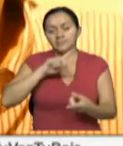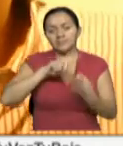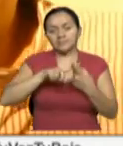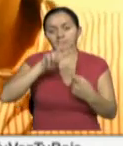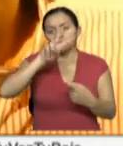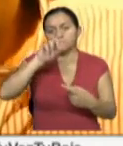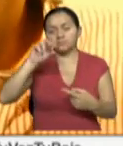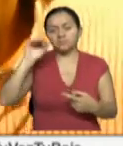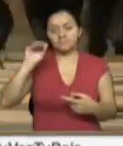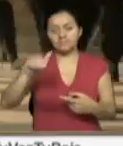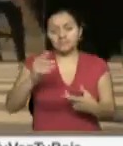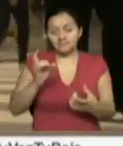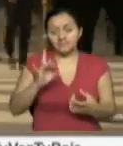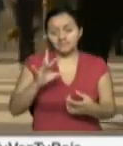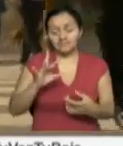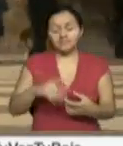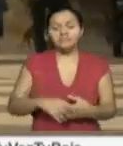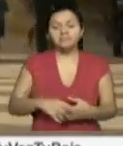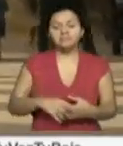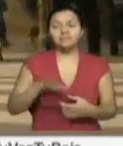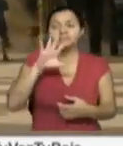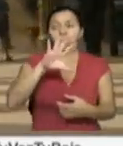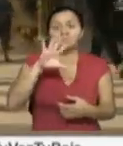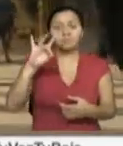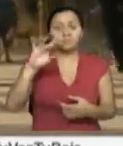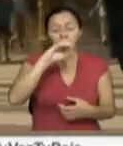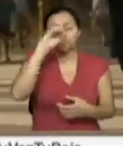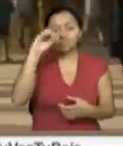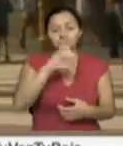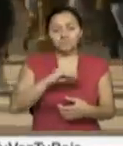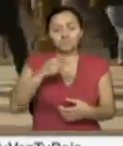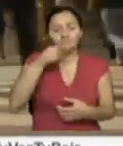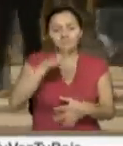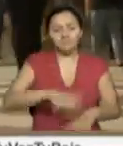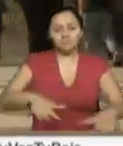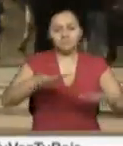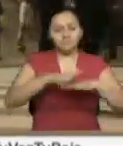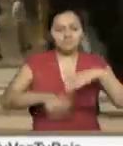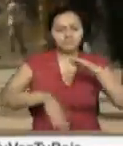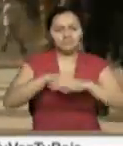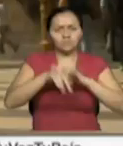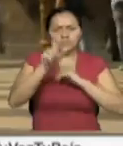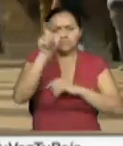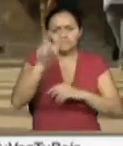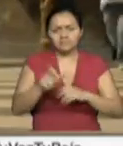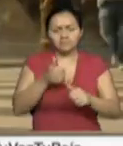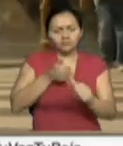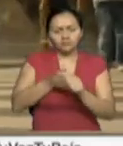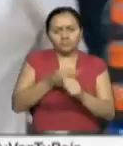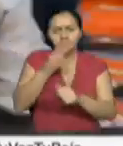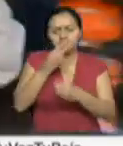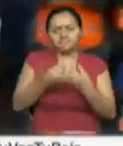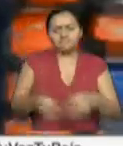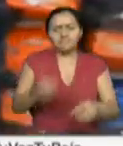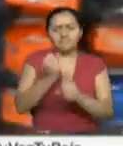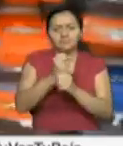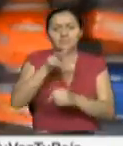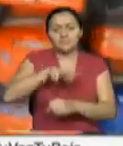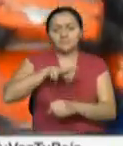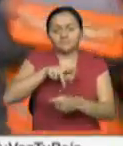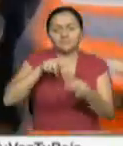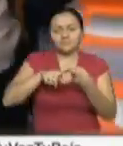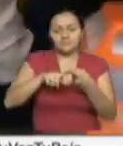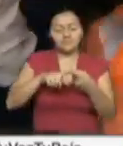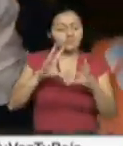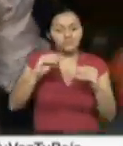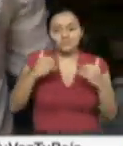200.000 desocupados. Es que el 58% de la población tiene al menos una persona cercana que perdió el trabajo en los últimos tres meses y